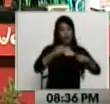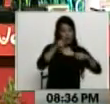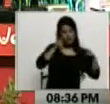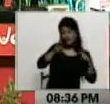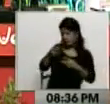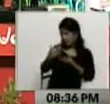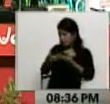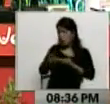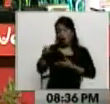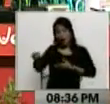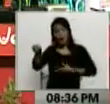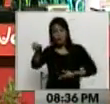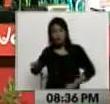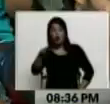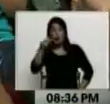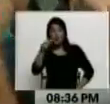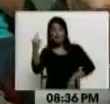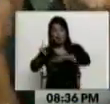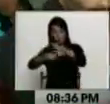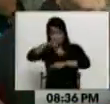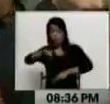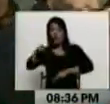de esta República bolivariana